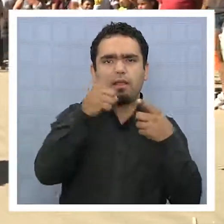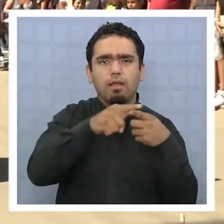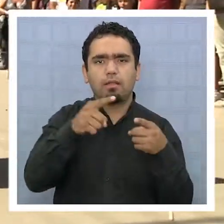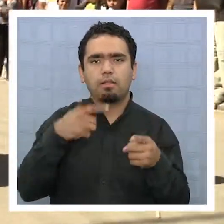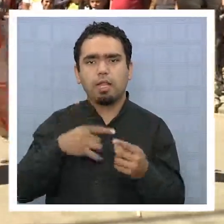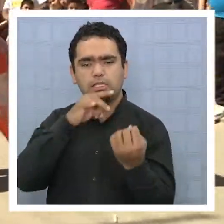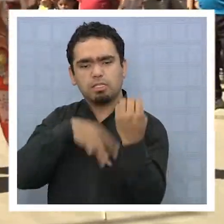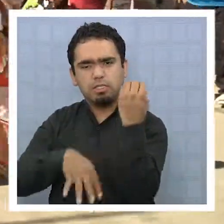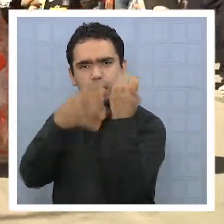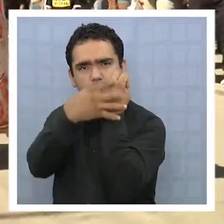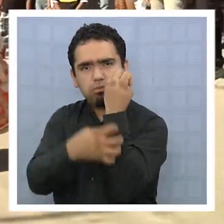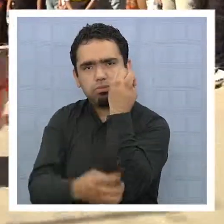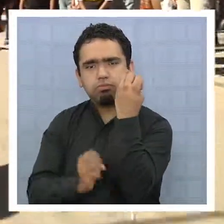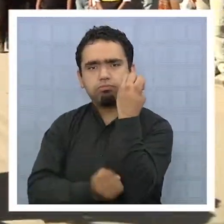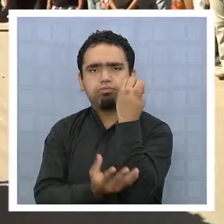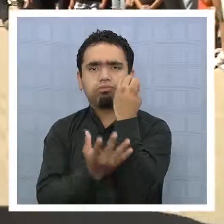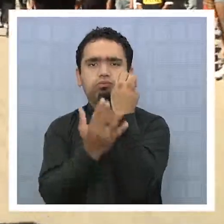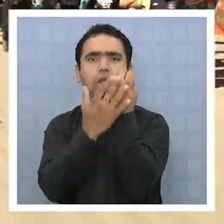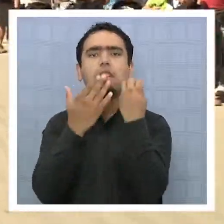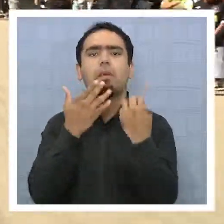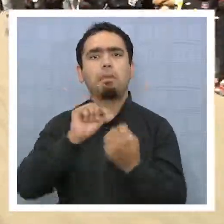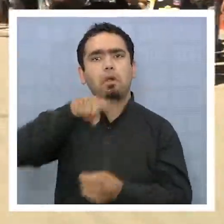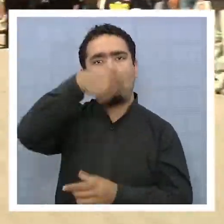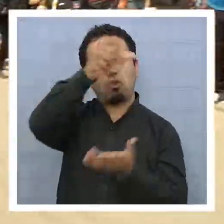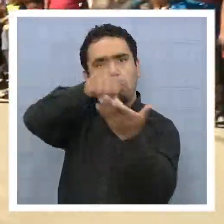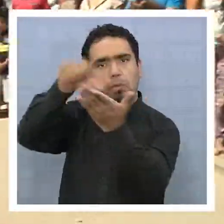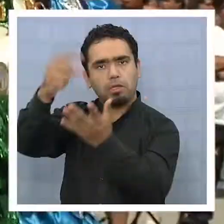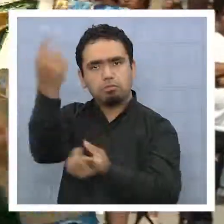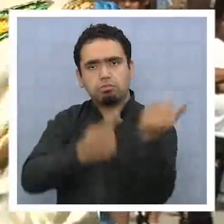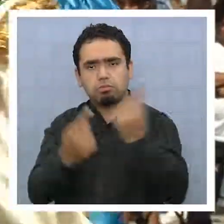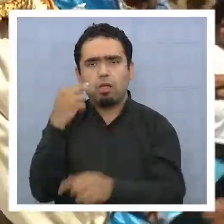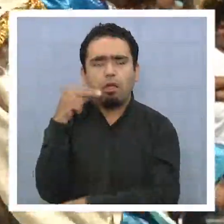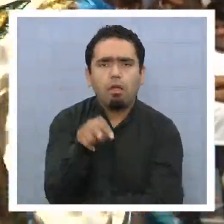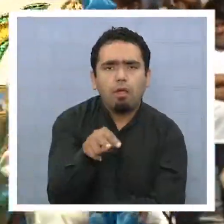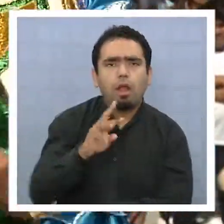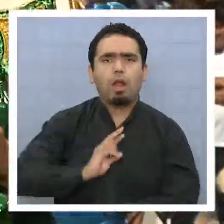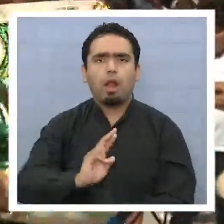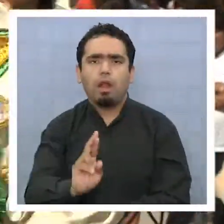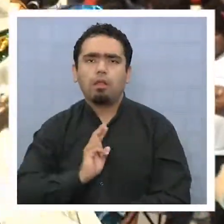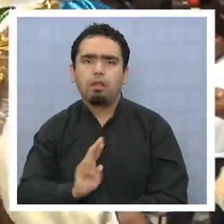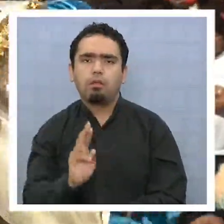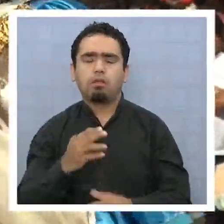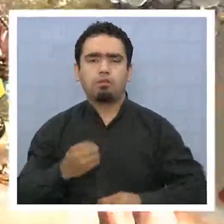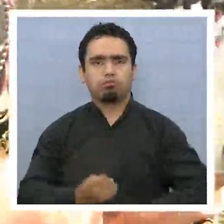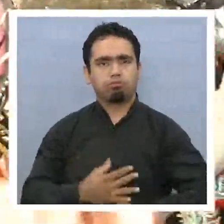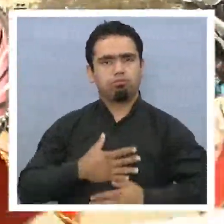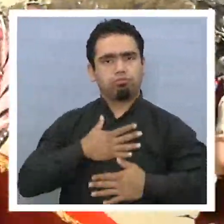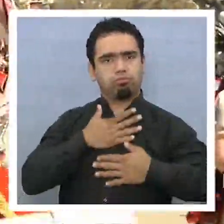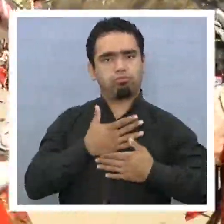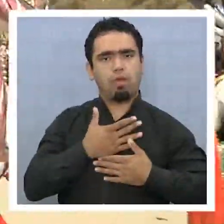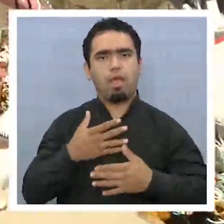Chile, sino también del extranjero, quienes se sorprenden del fervor religioso, especialmente de